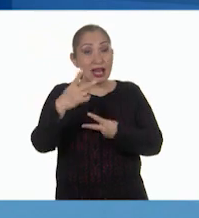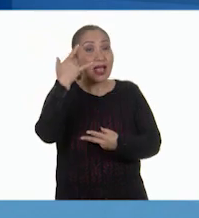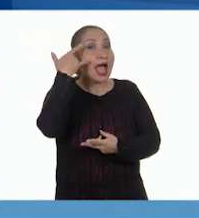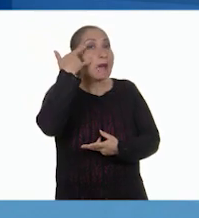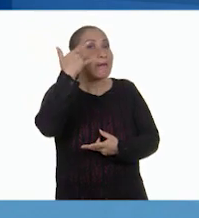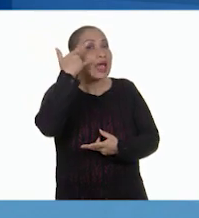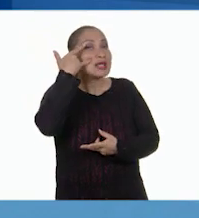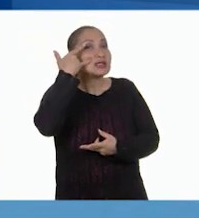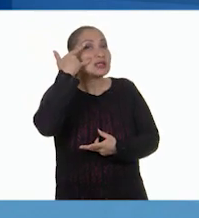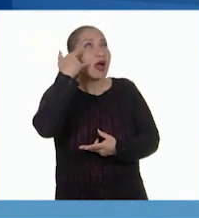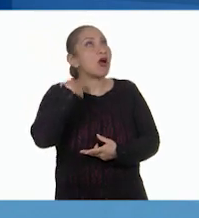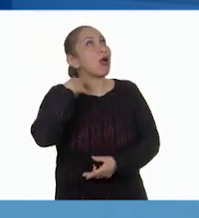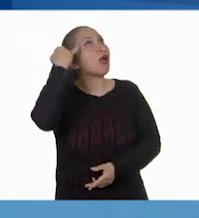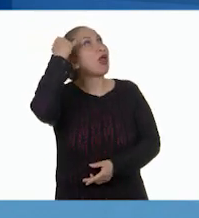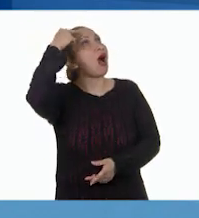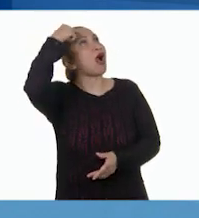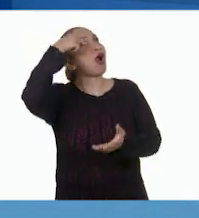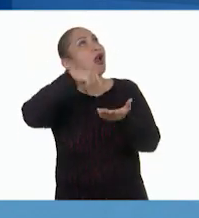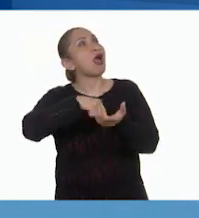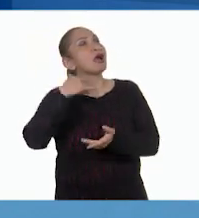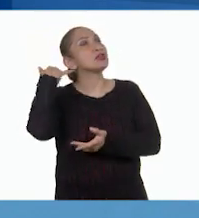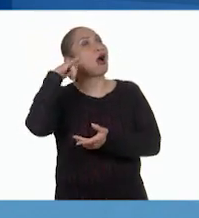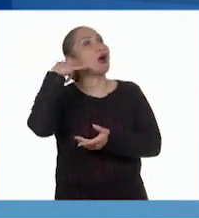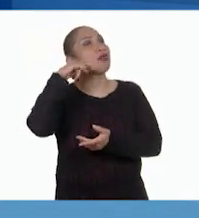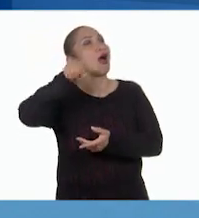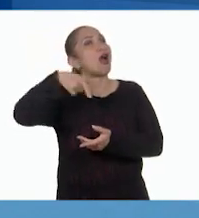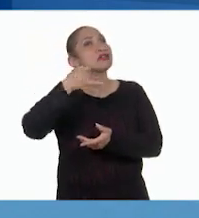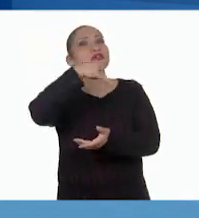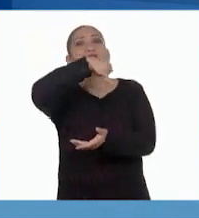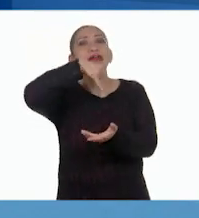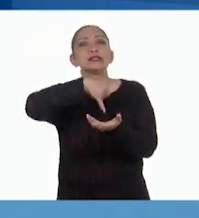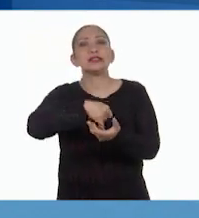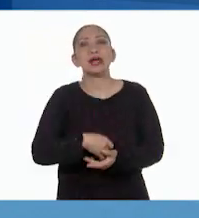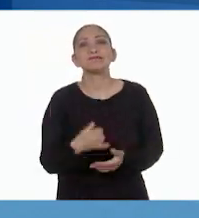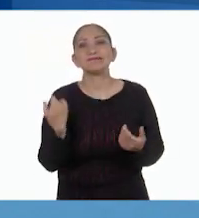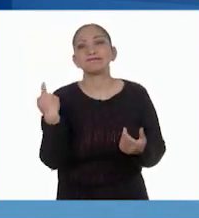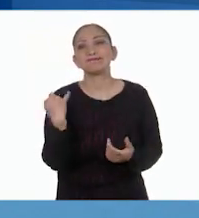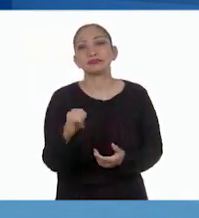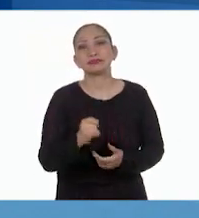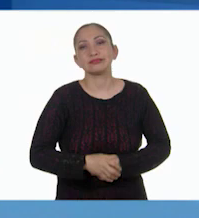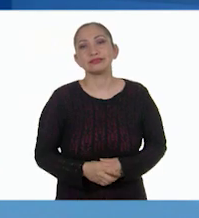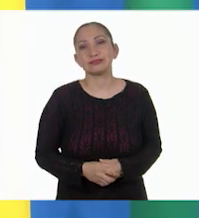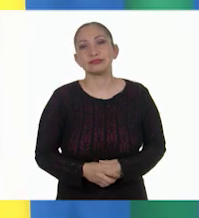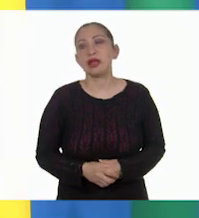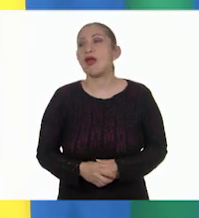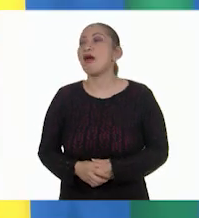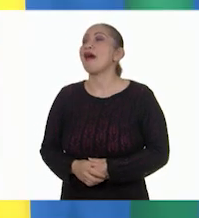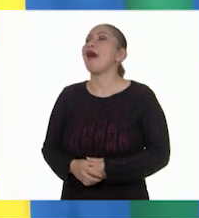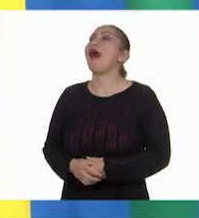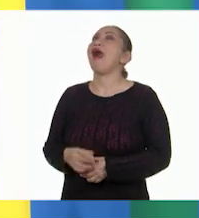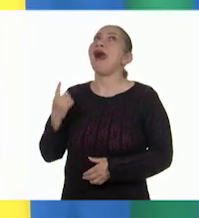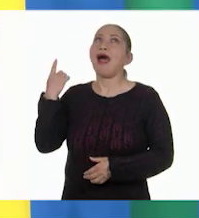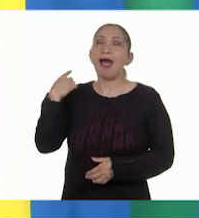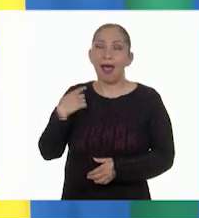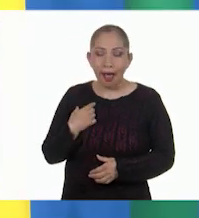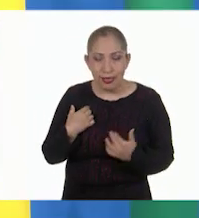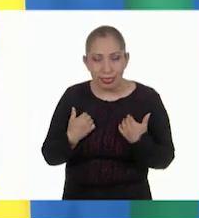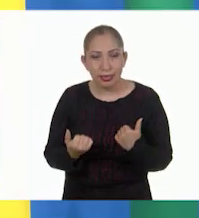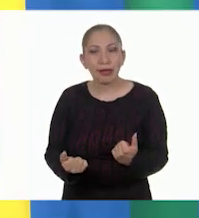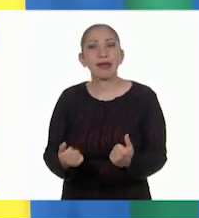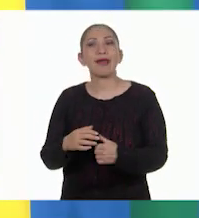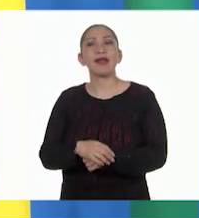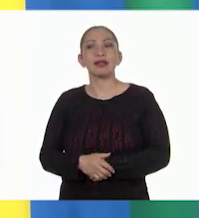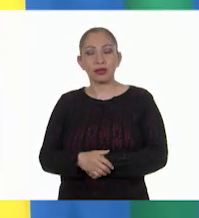Campeche, se quedaron con la idea de que Yucatán en realidad era una isla más del Caribe. Ah, ahora